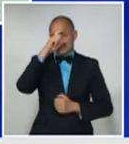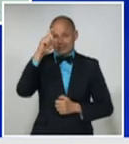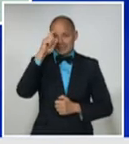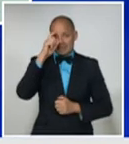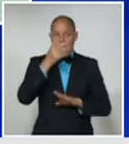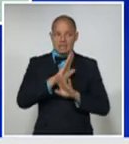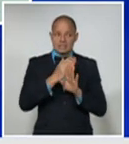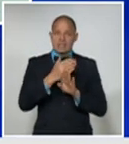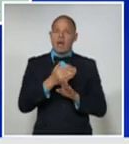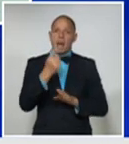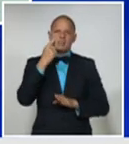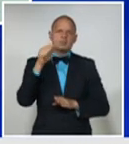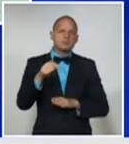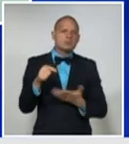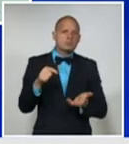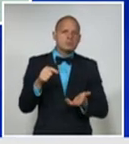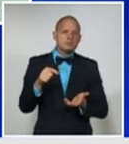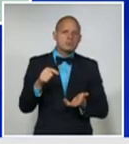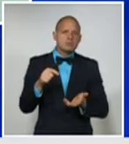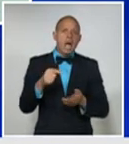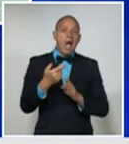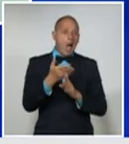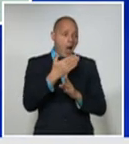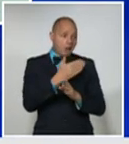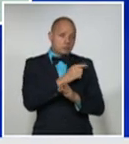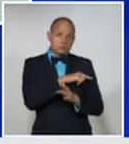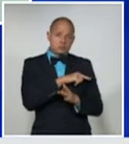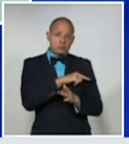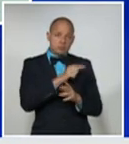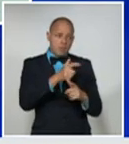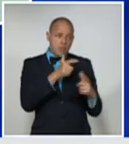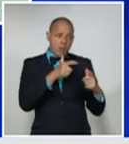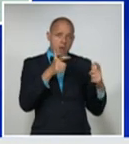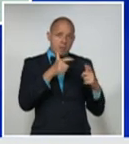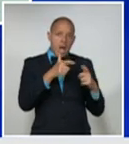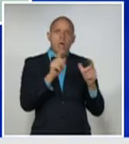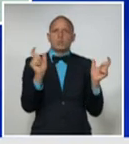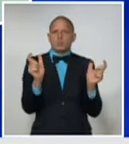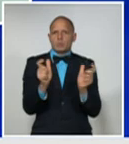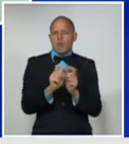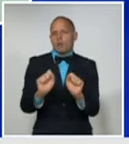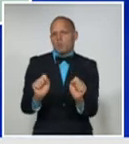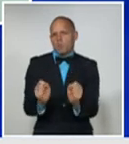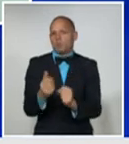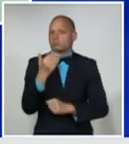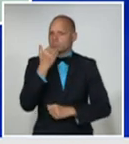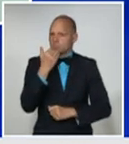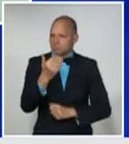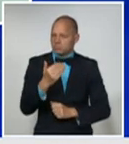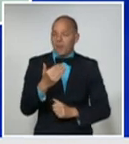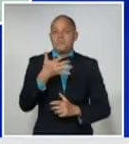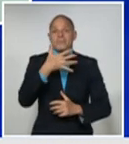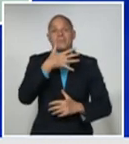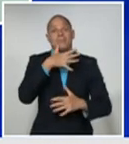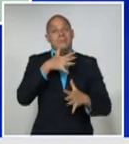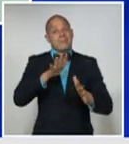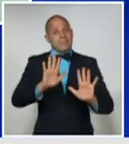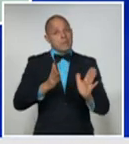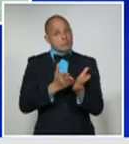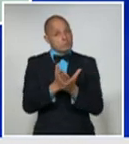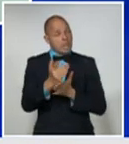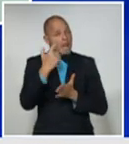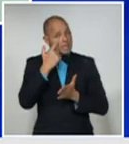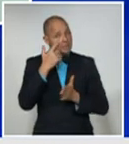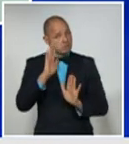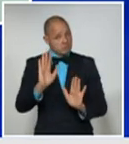muy elevado de casos que tuvo en días anteriores, también parece, si mantiene una estabilidad